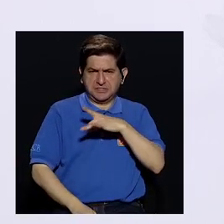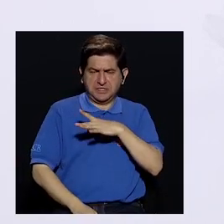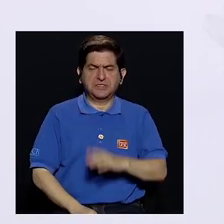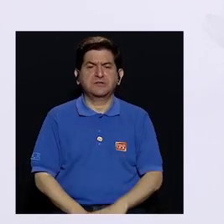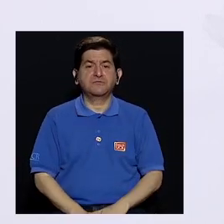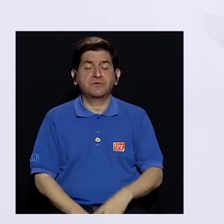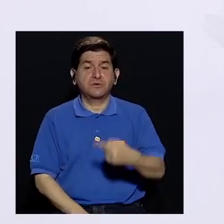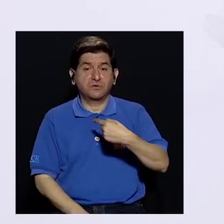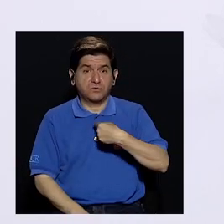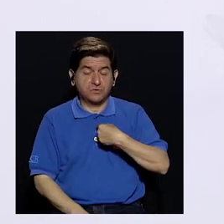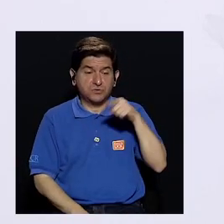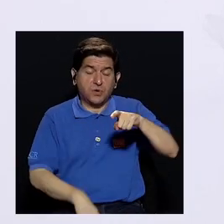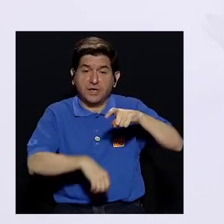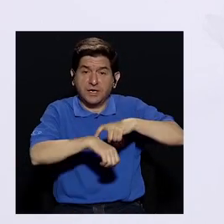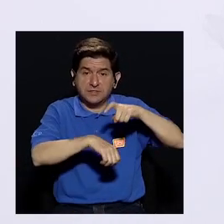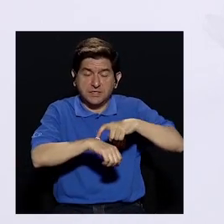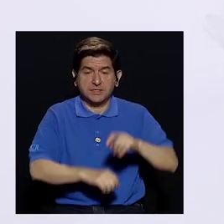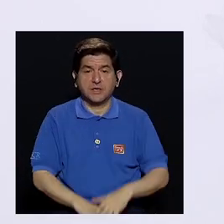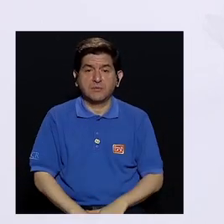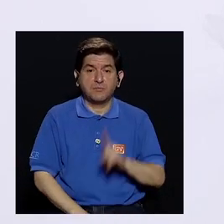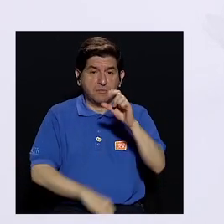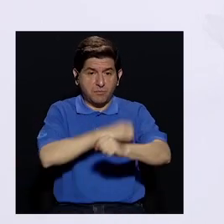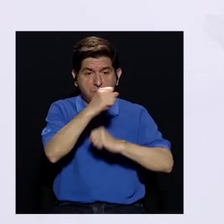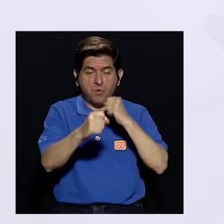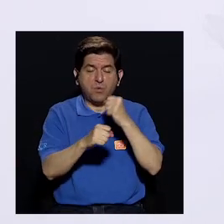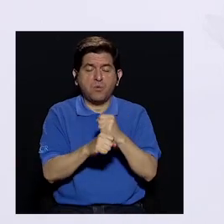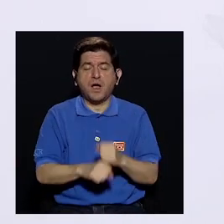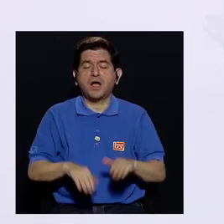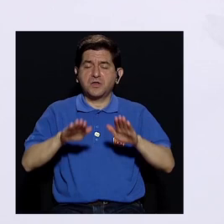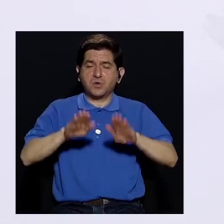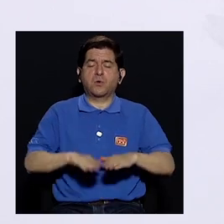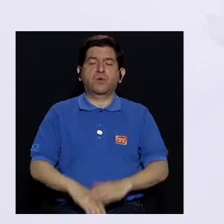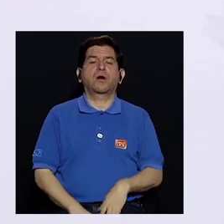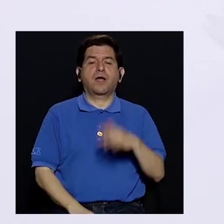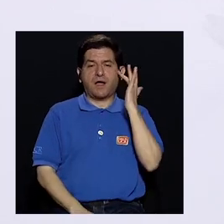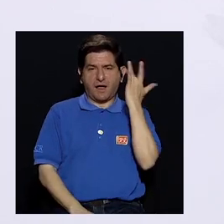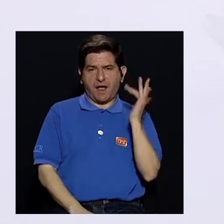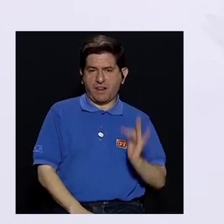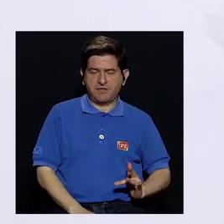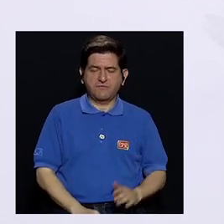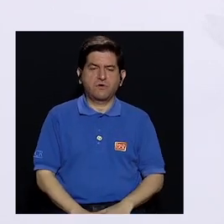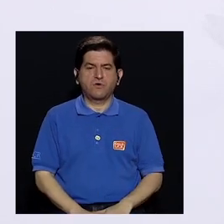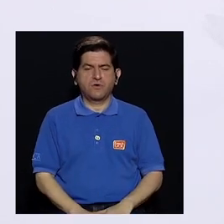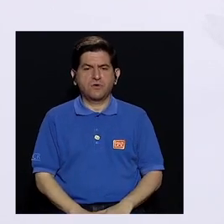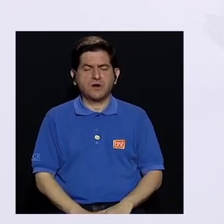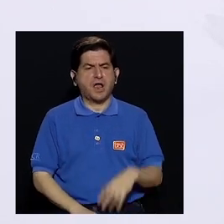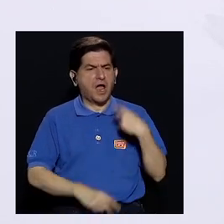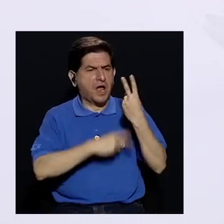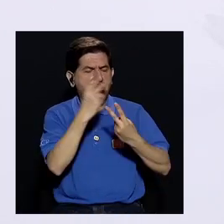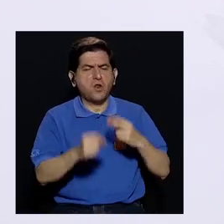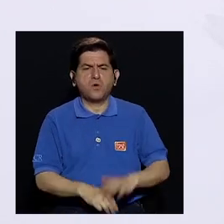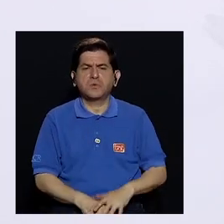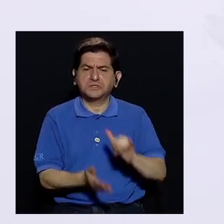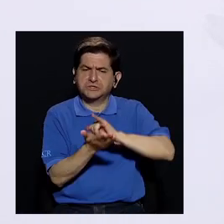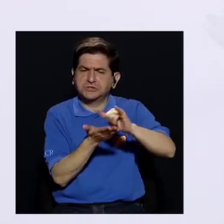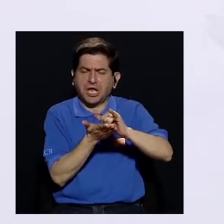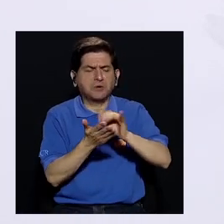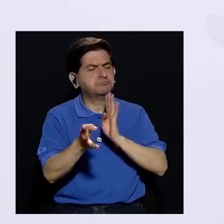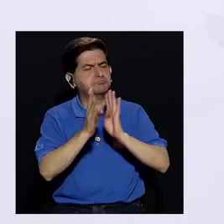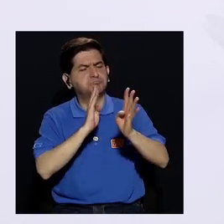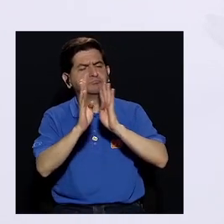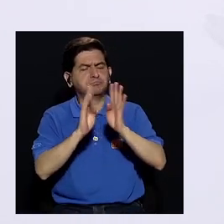yo estaba en ese tiempo pasando un año sabático en california lo pasé a ver a nueva york y conversamos